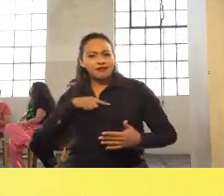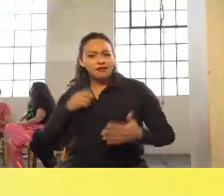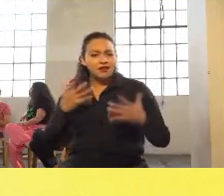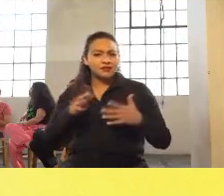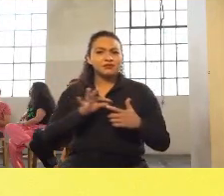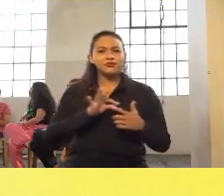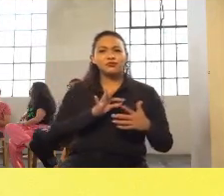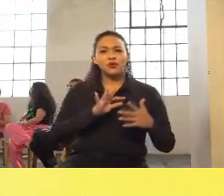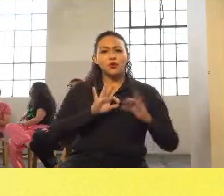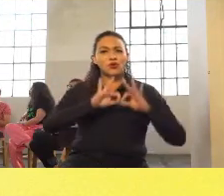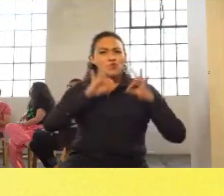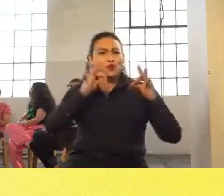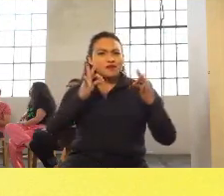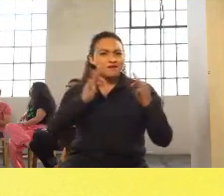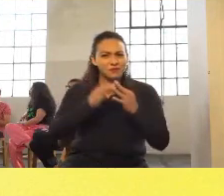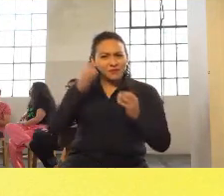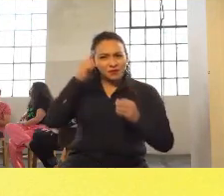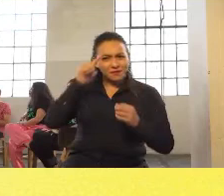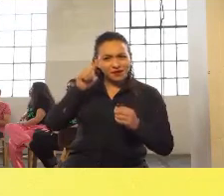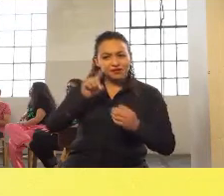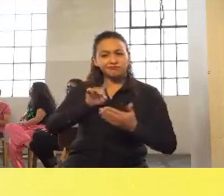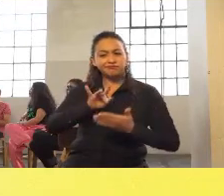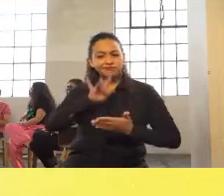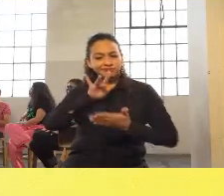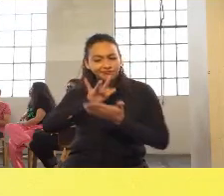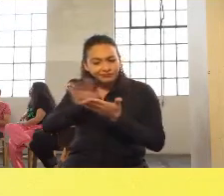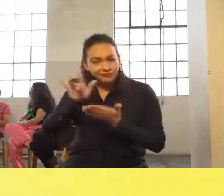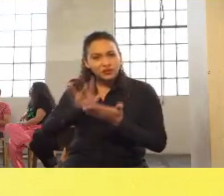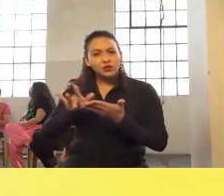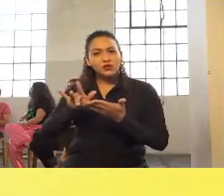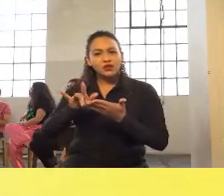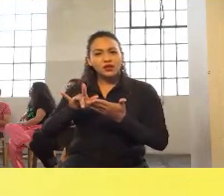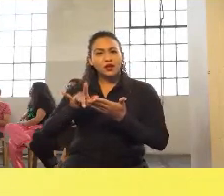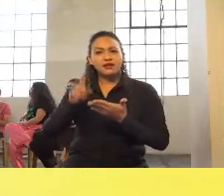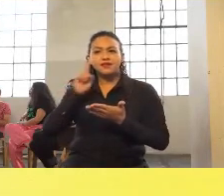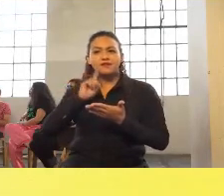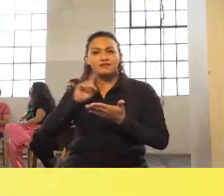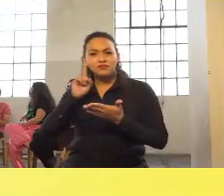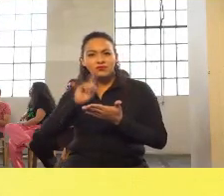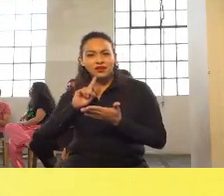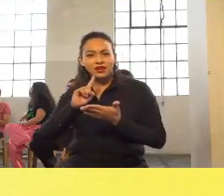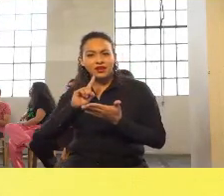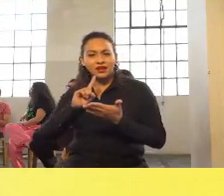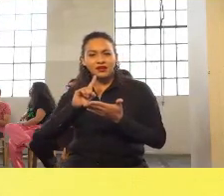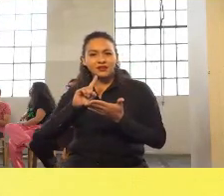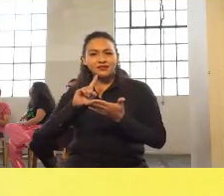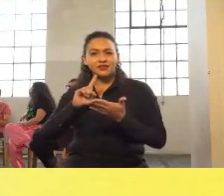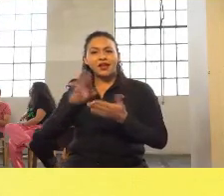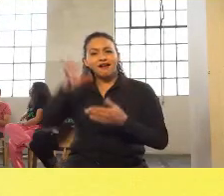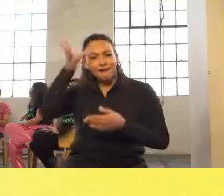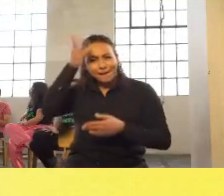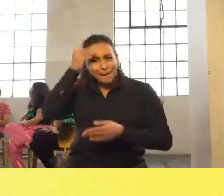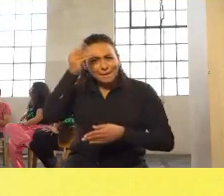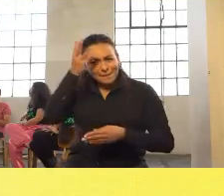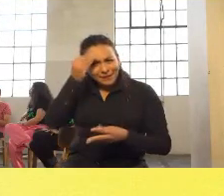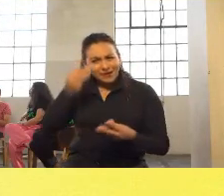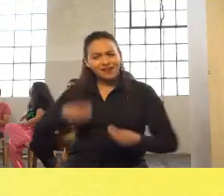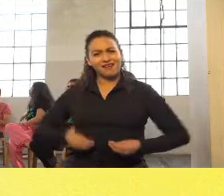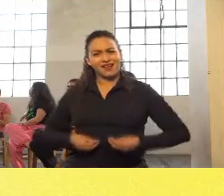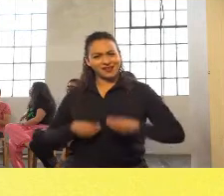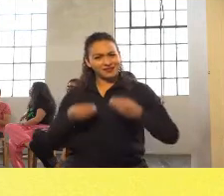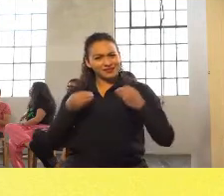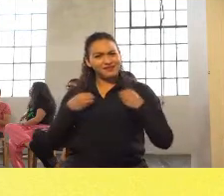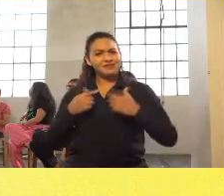guía imperfecta de supervivencia en donde estemos como, para empezar es imperfecta, porque no sabemos cuándo la vamos